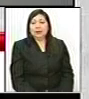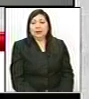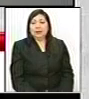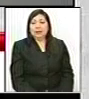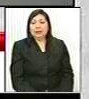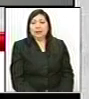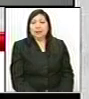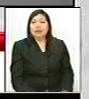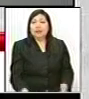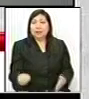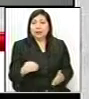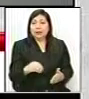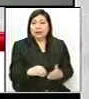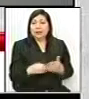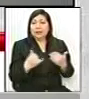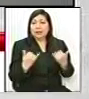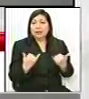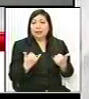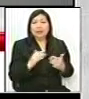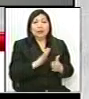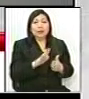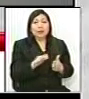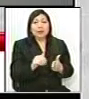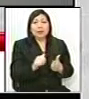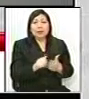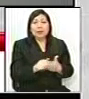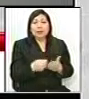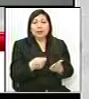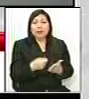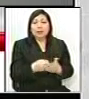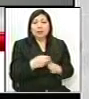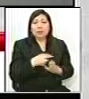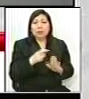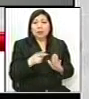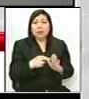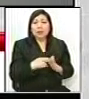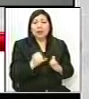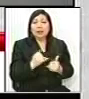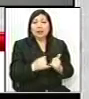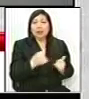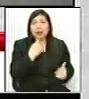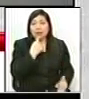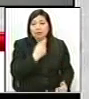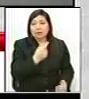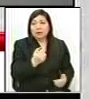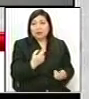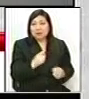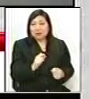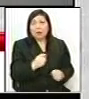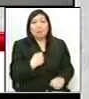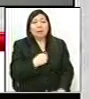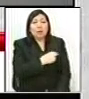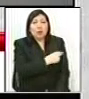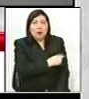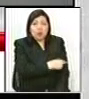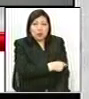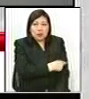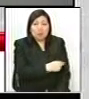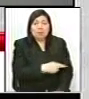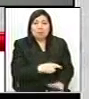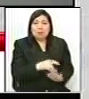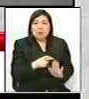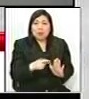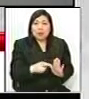estamos incluyendo acá todos los saldos de los proyectos que acaba de anunciar, el saldo para los hospitales, salvo de estos proyectos